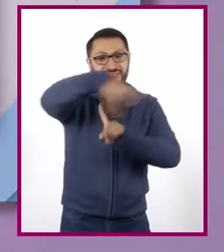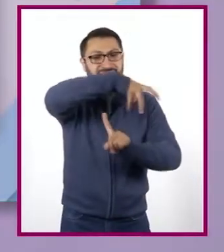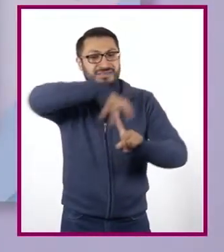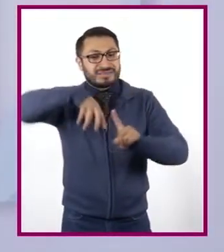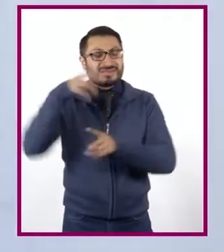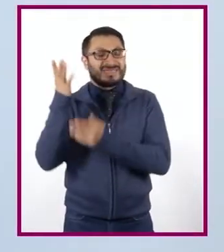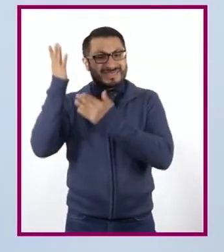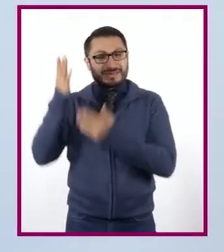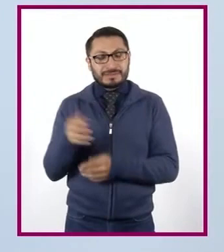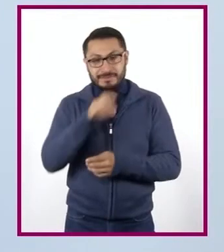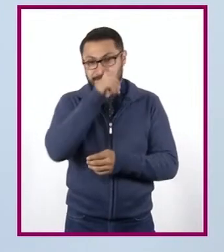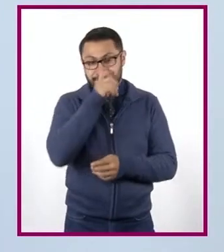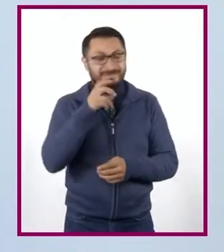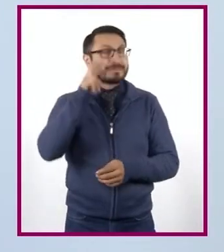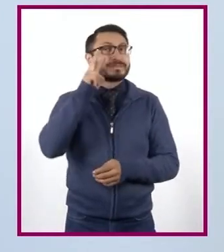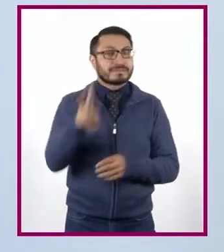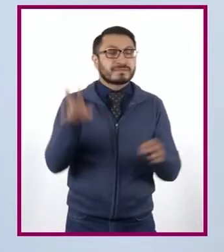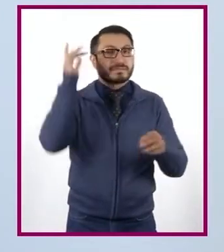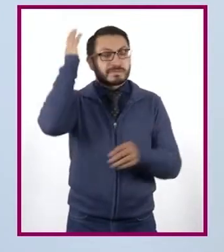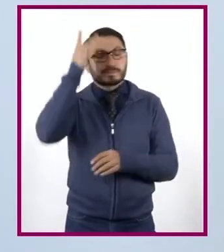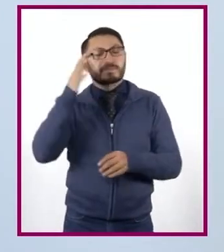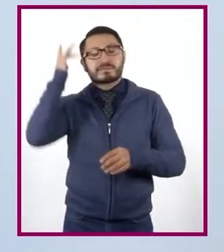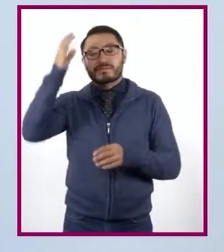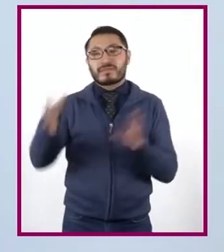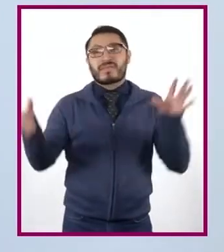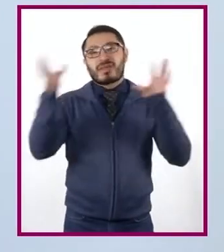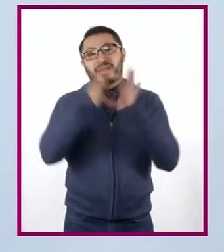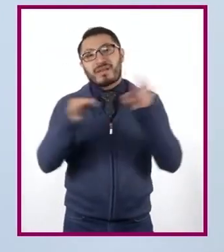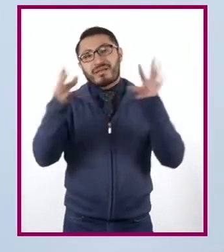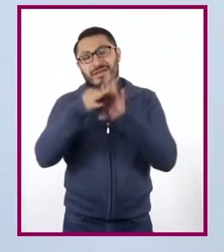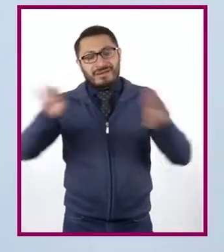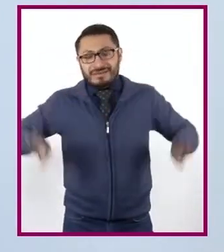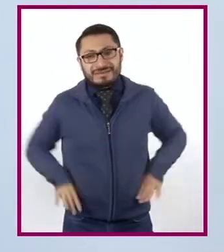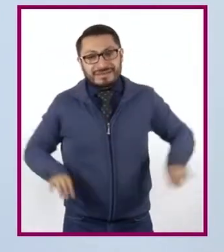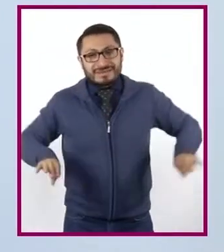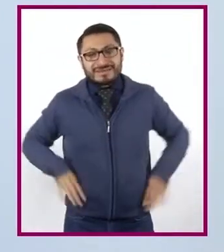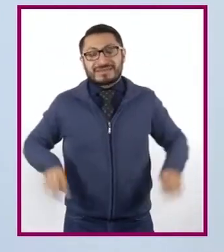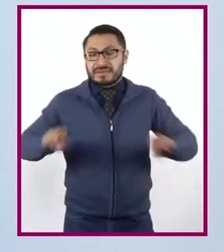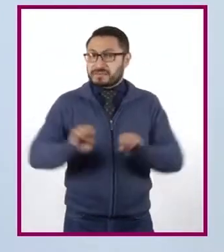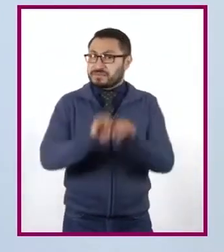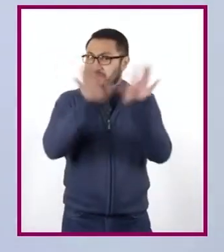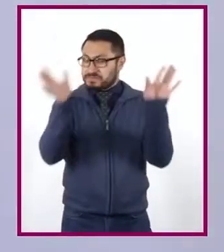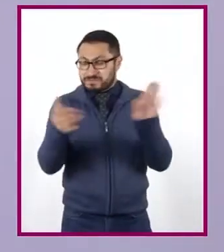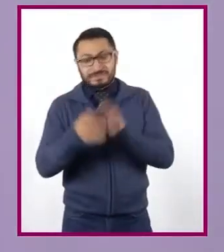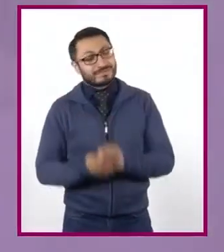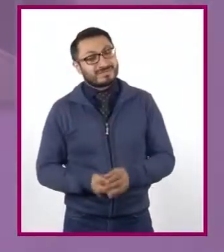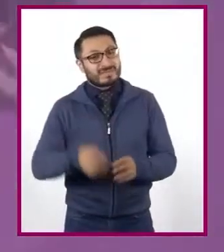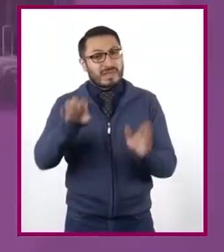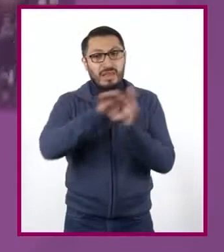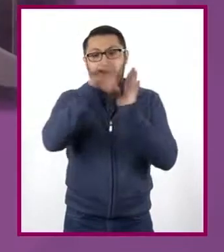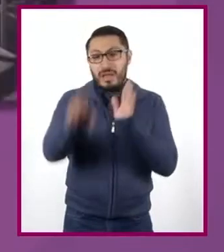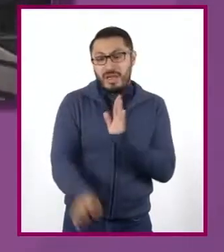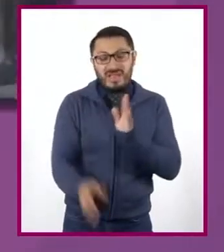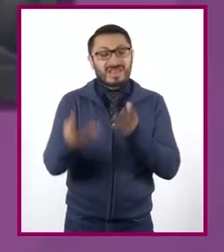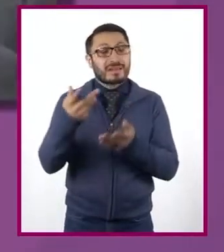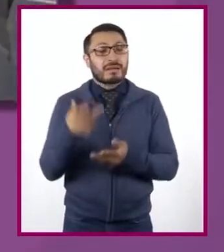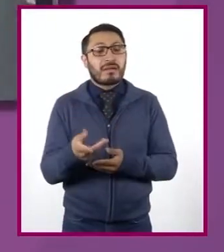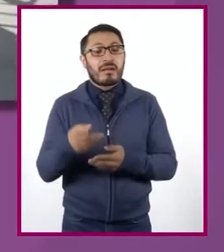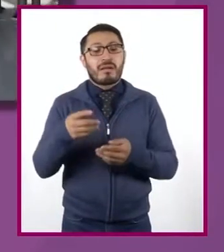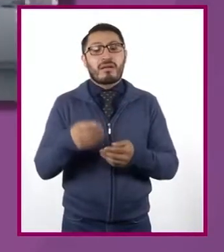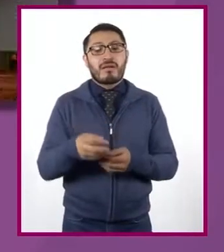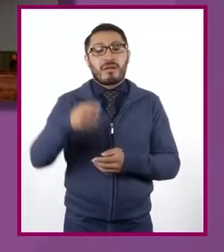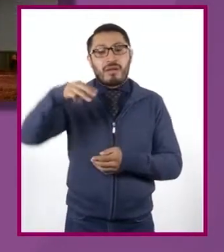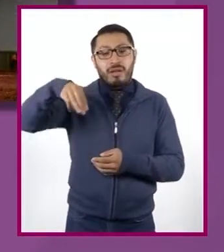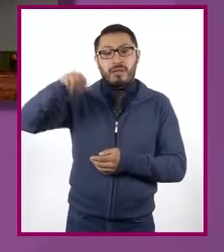analizar, explicar o describir su funcionamiento de forma más entendible. Un ejemplo más claro son las